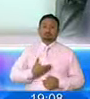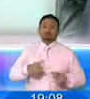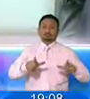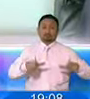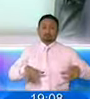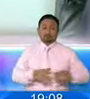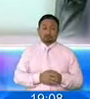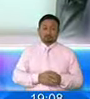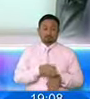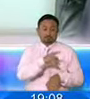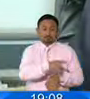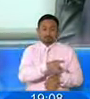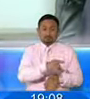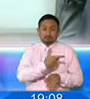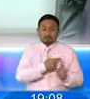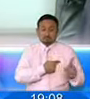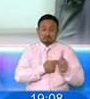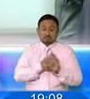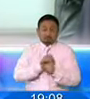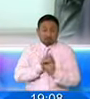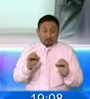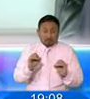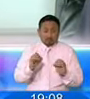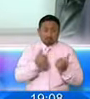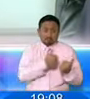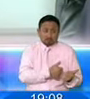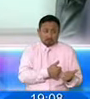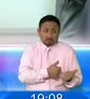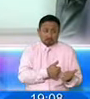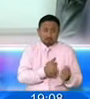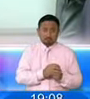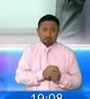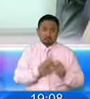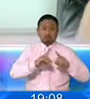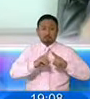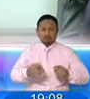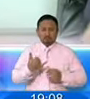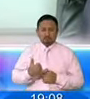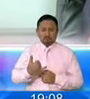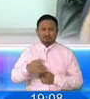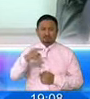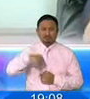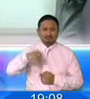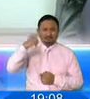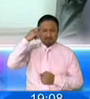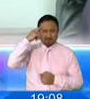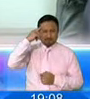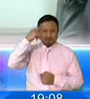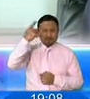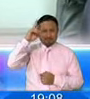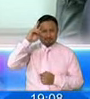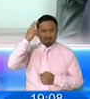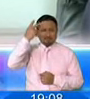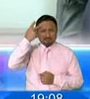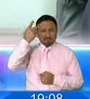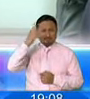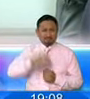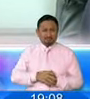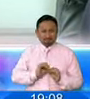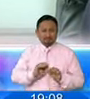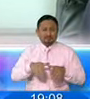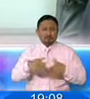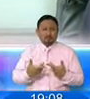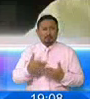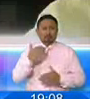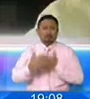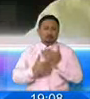él por delicadeza no se presenta y está bien. Pero nosotros debemos ya cambiar la mentalidad de la forma como se tienen que manejar